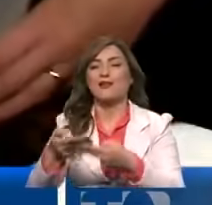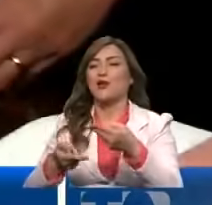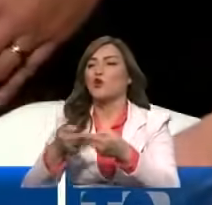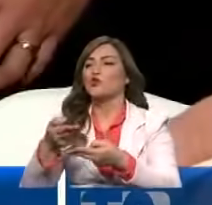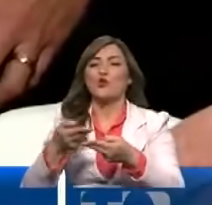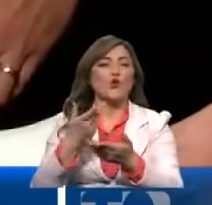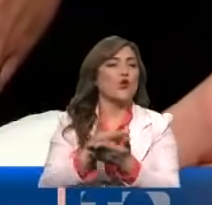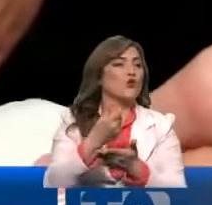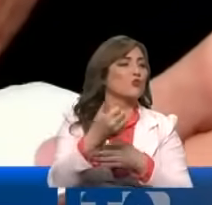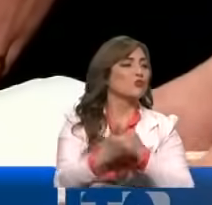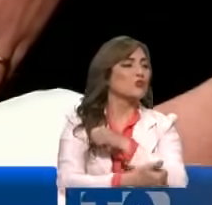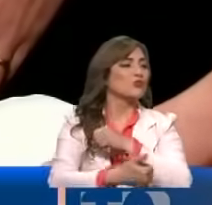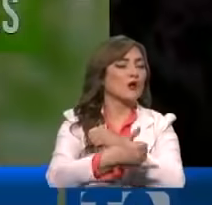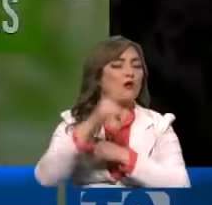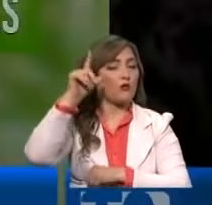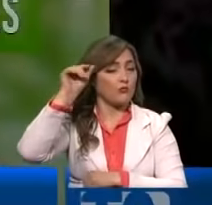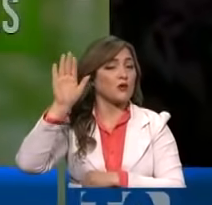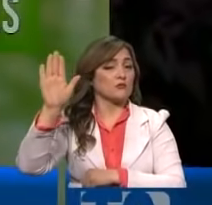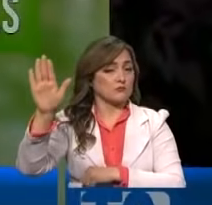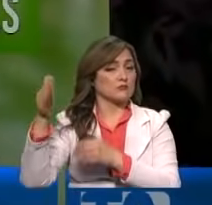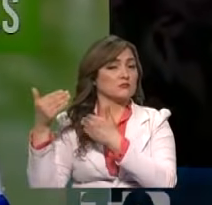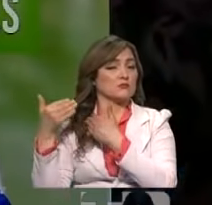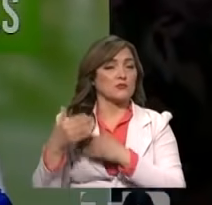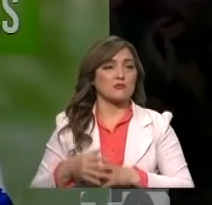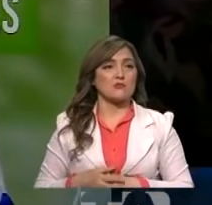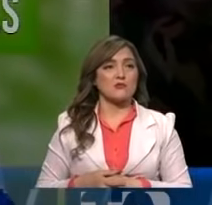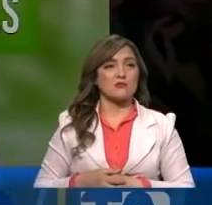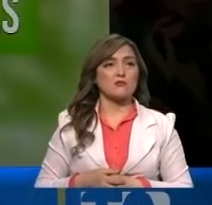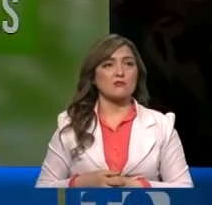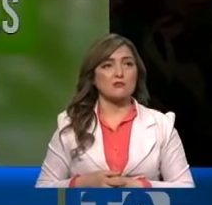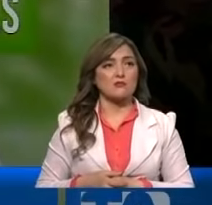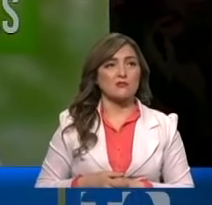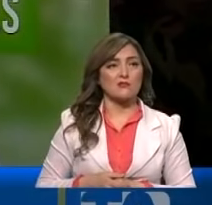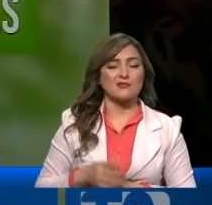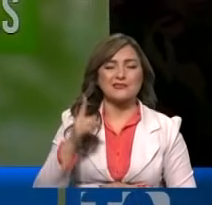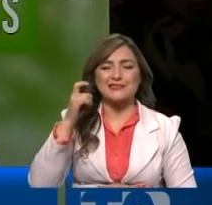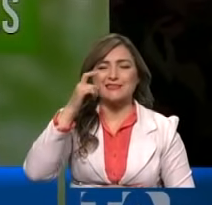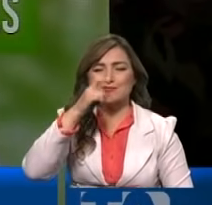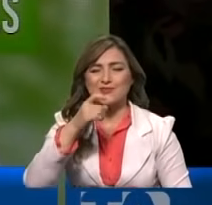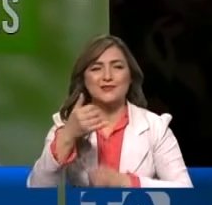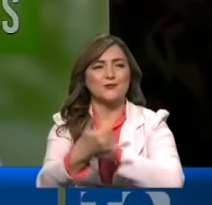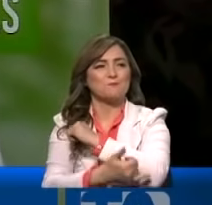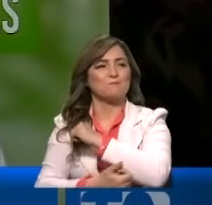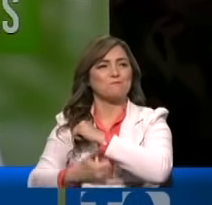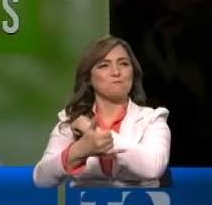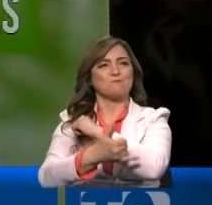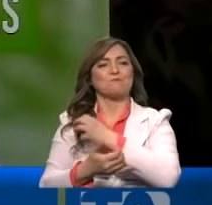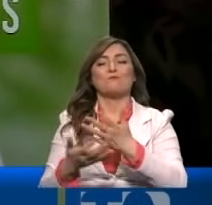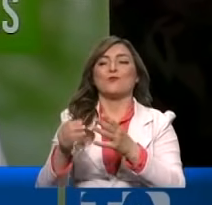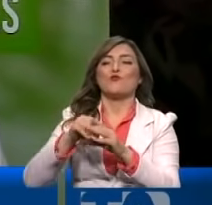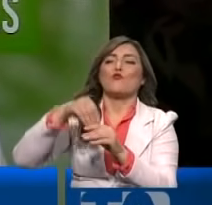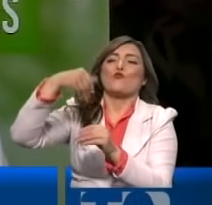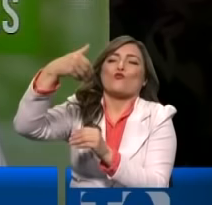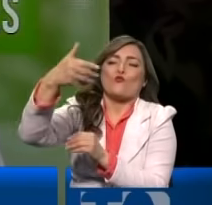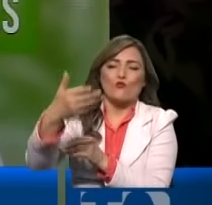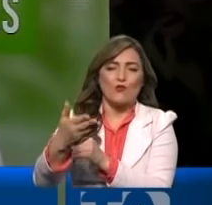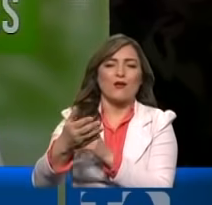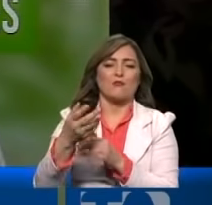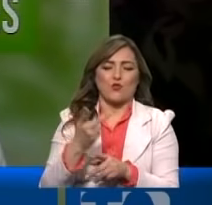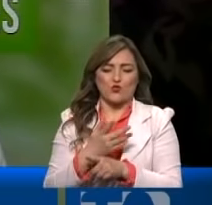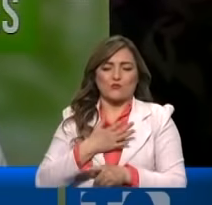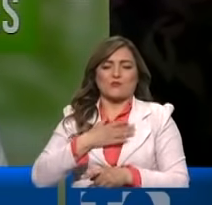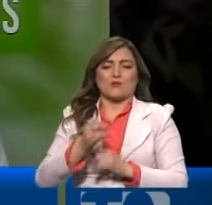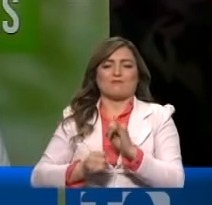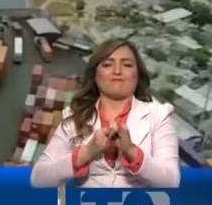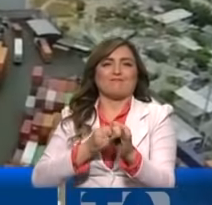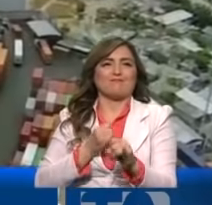eso lo debe buscar el gobierno. Lo que ha sido difícil es buscar mercados fuera de las fronteras, la internacionalización. Eso